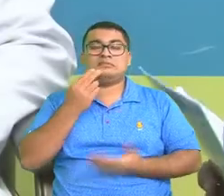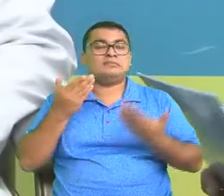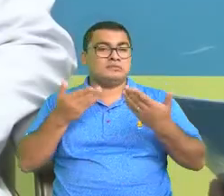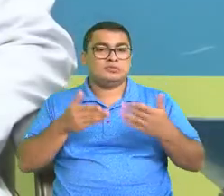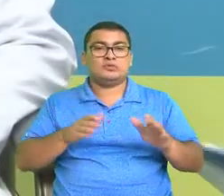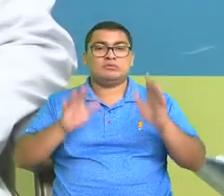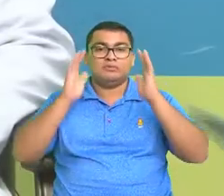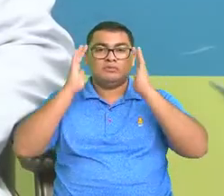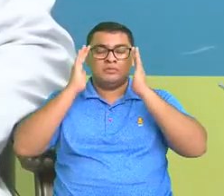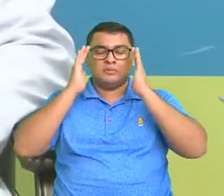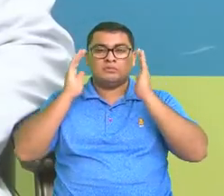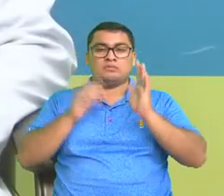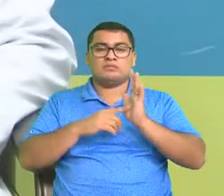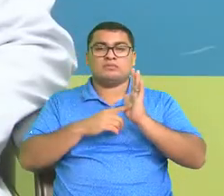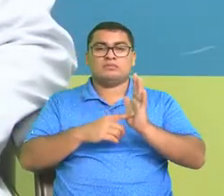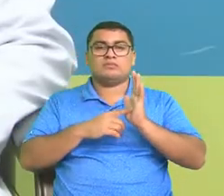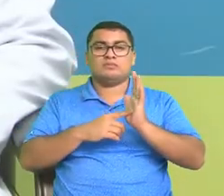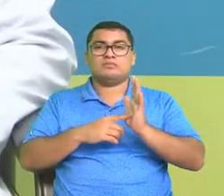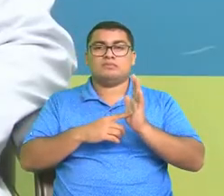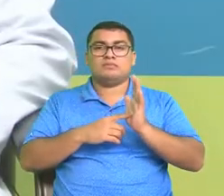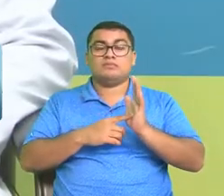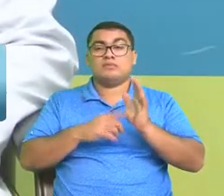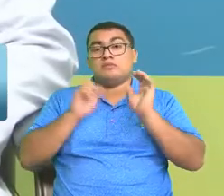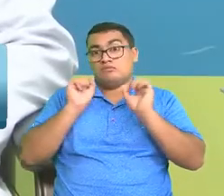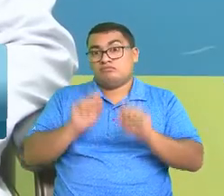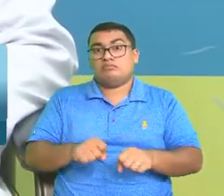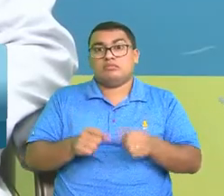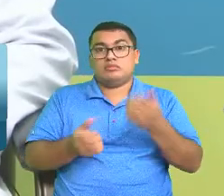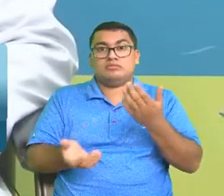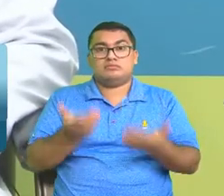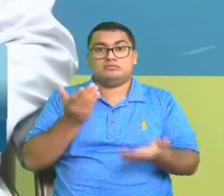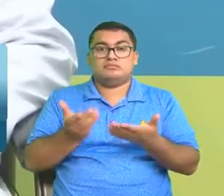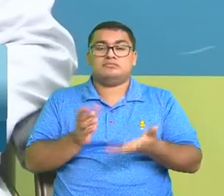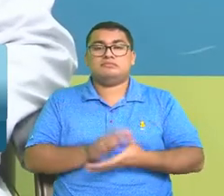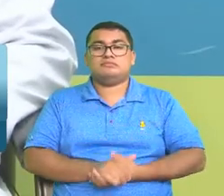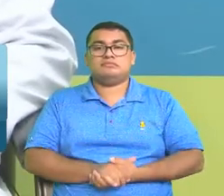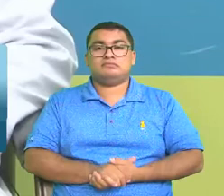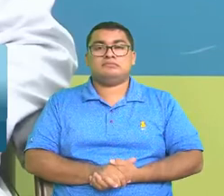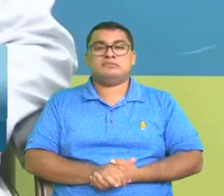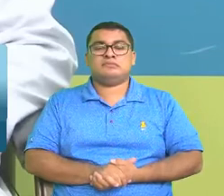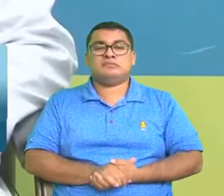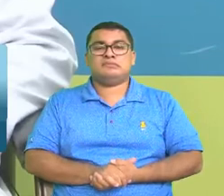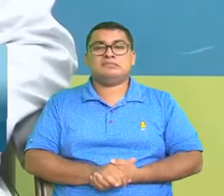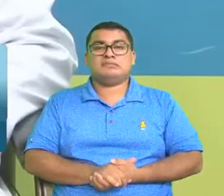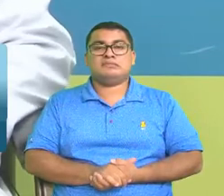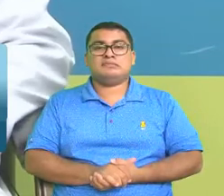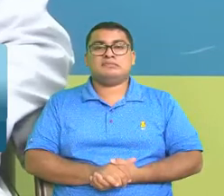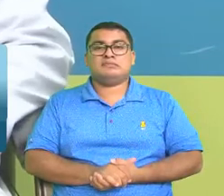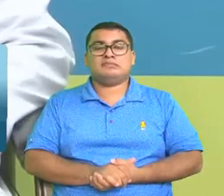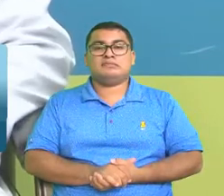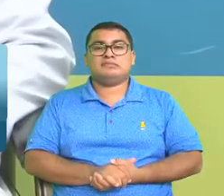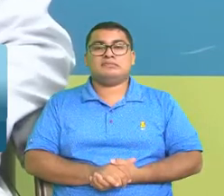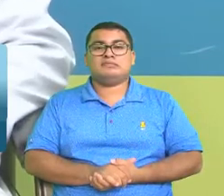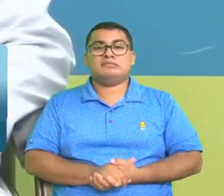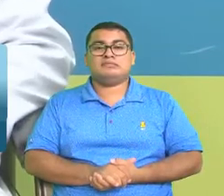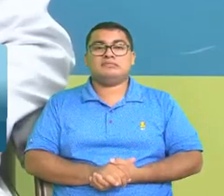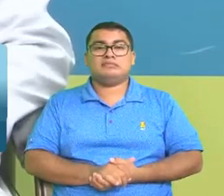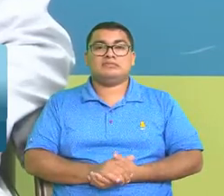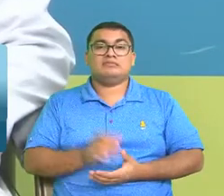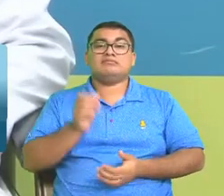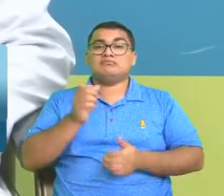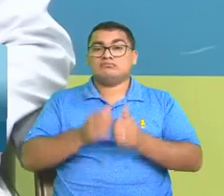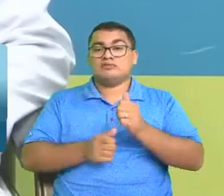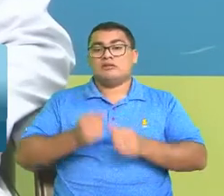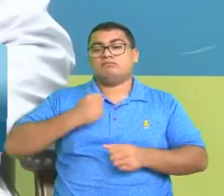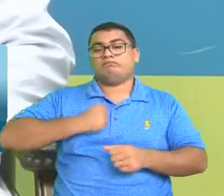Generalmente esto no se ve, pero pudiera pasar, ¿verdad? Pudiera pasar, claro. Pudiera pasar. Esto causa una